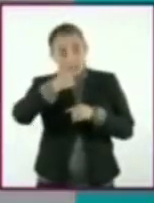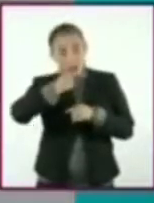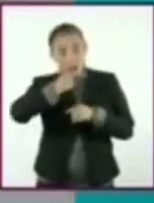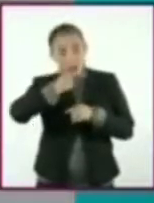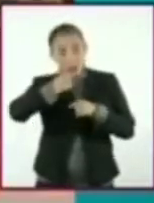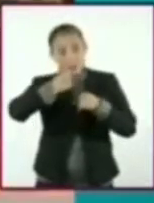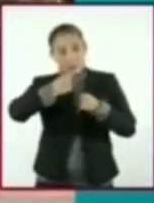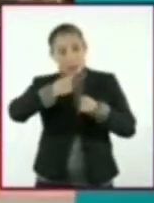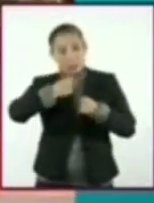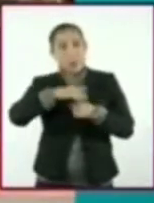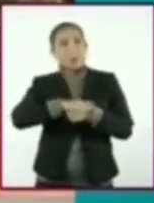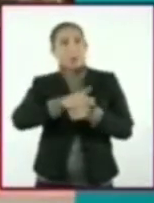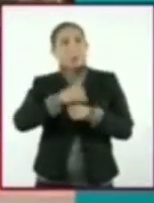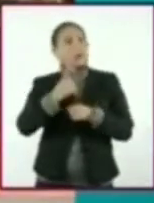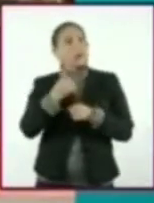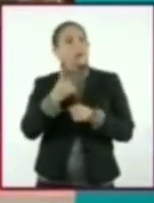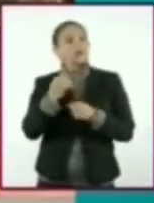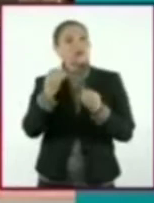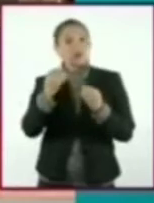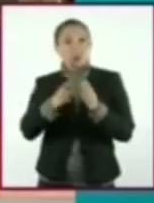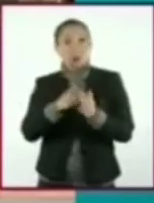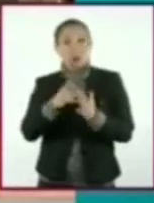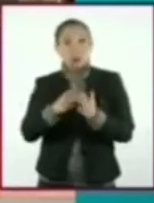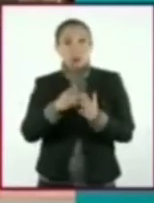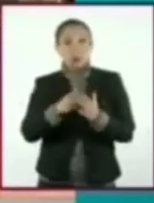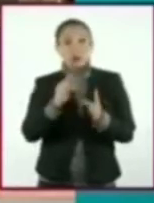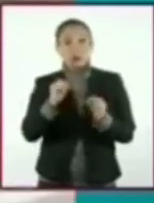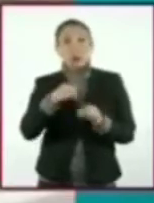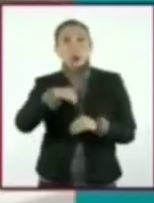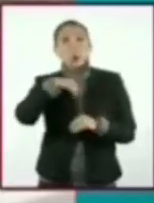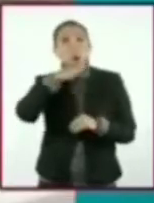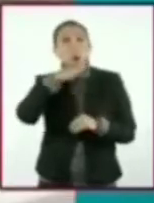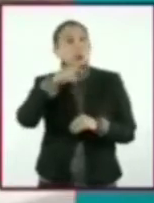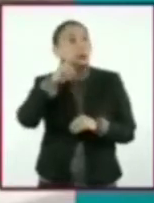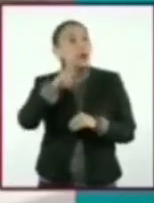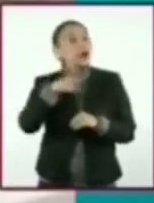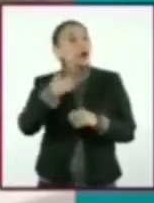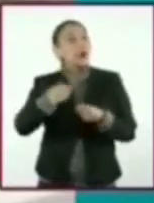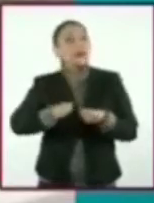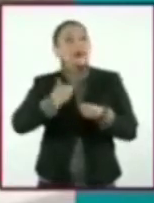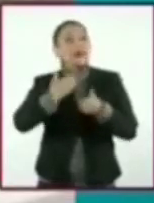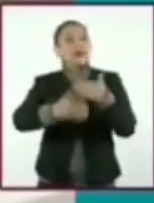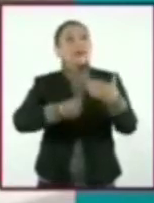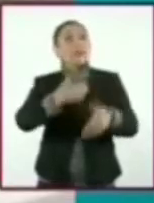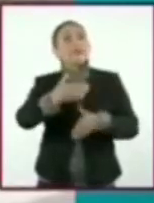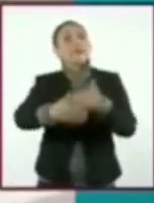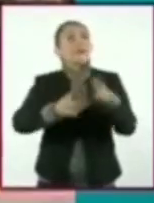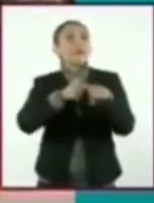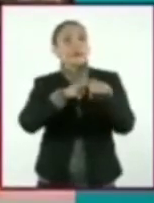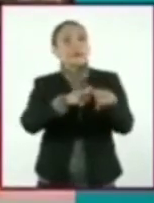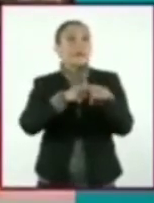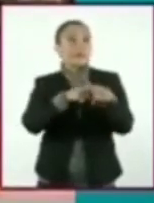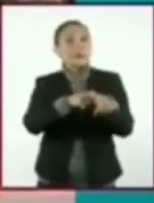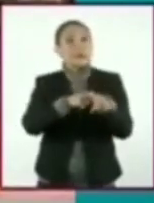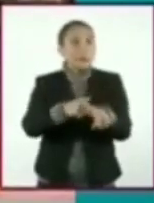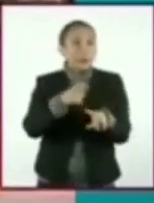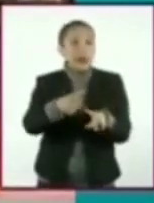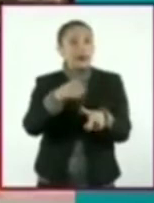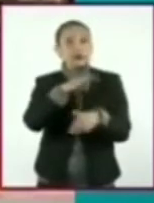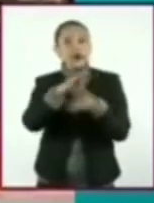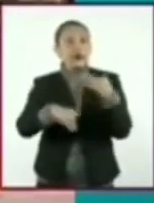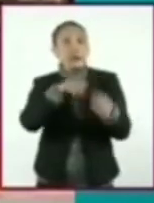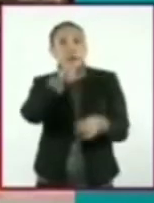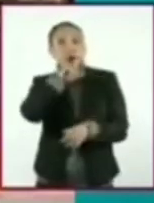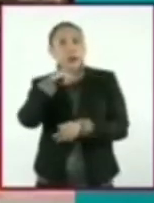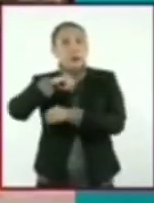también. Porque muchas veces no nos damos cuenta de ello y vamos en la vida hacia adelante con todas